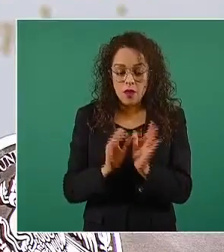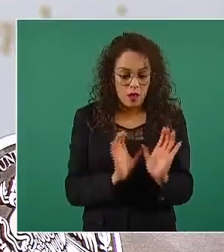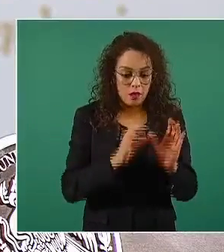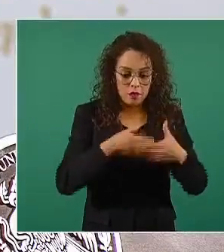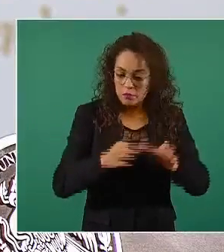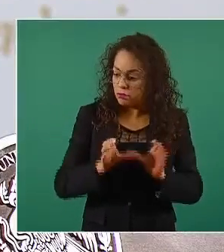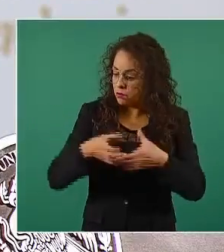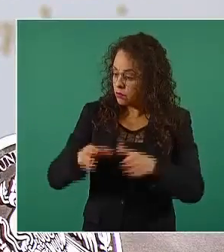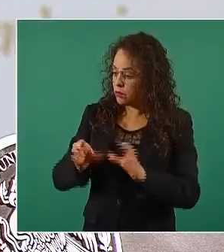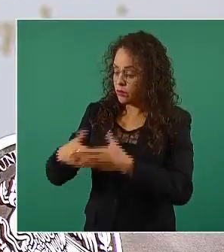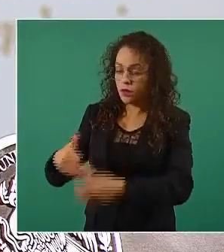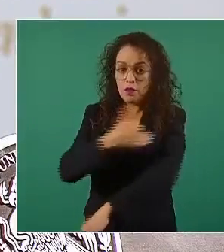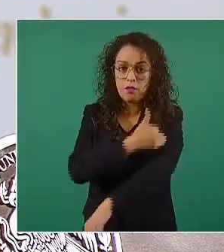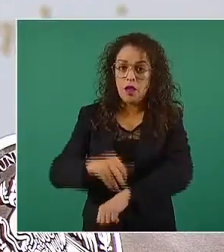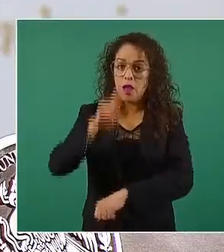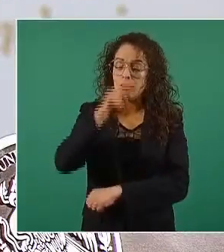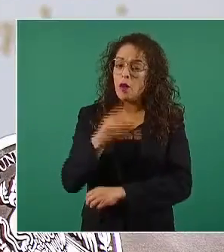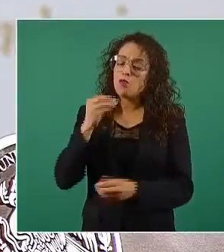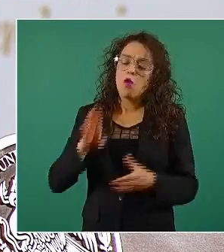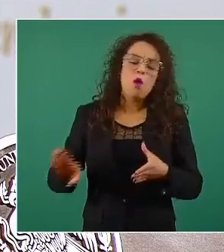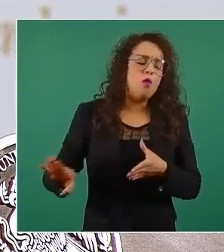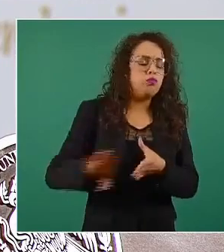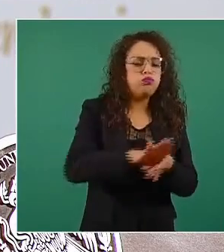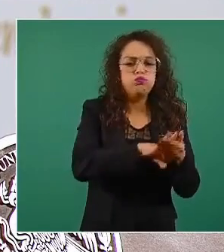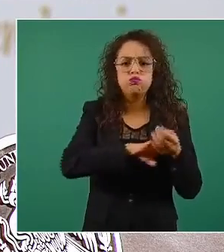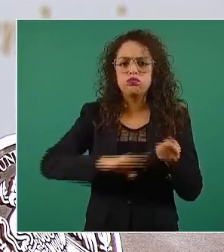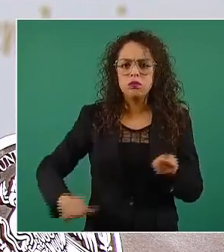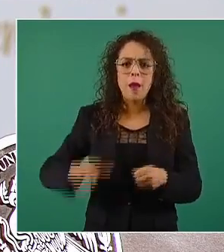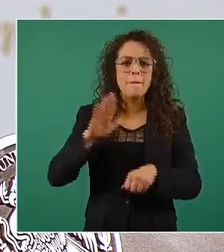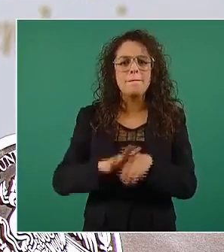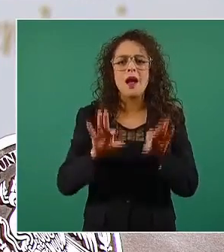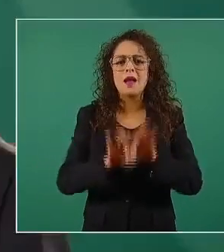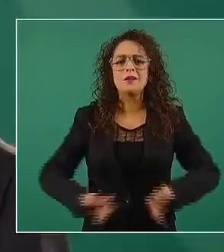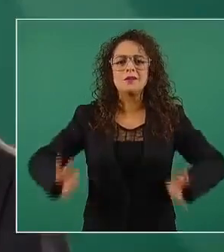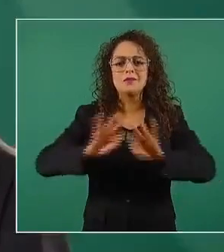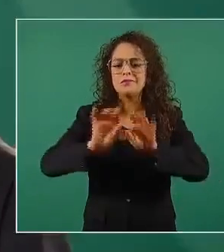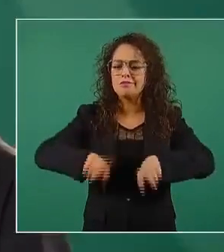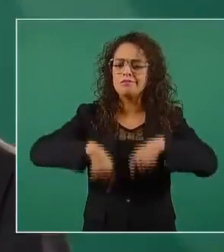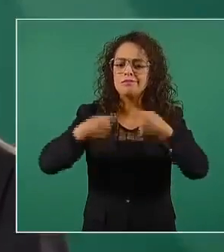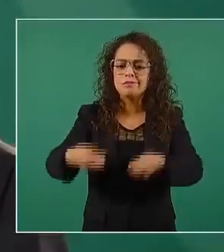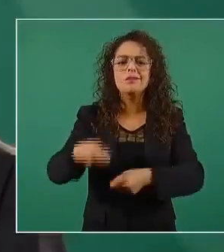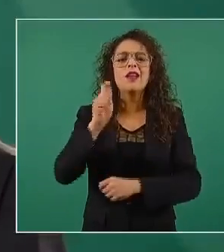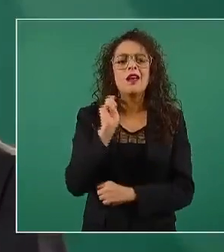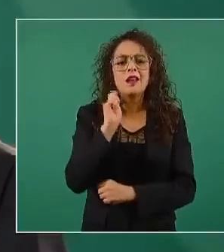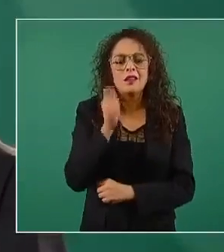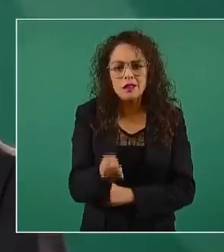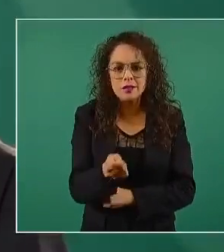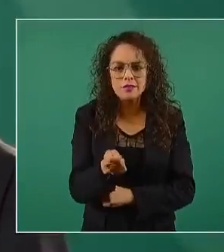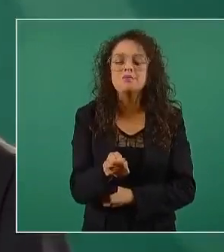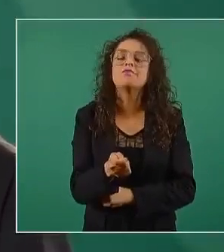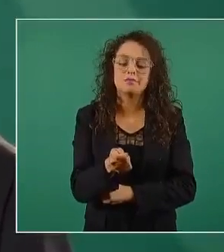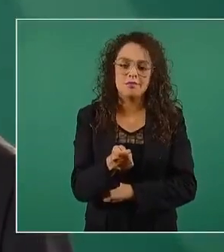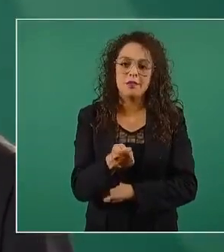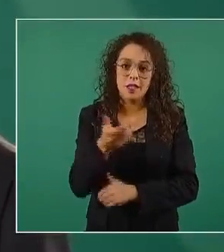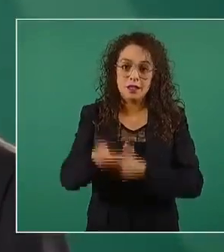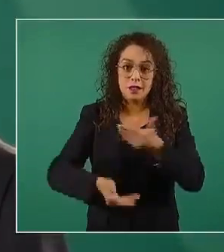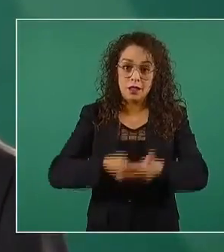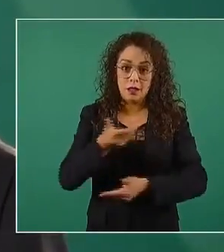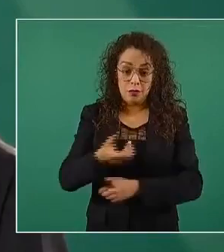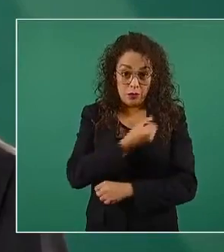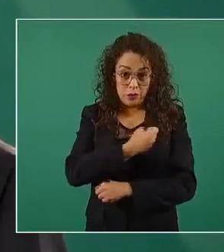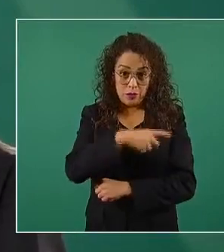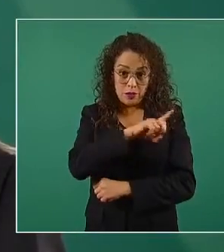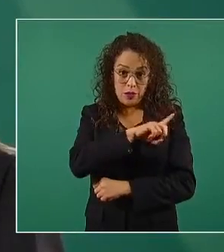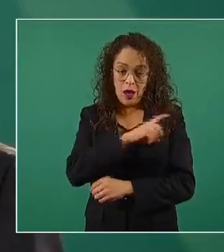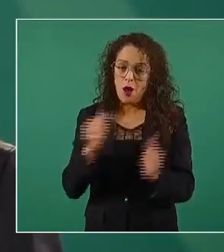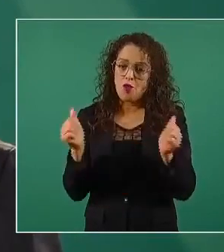muy escasos recursos, brindaremos lo más importante: calidad en sus servicios de salud. Calidad que